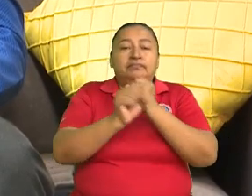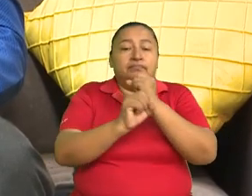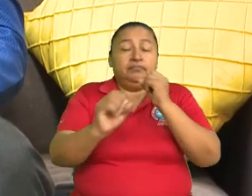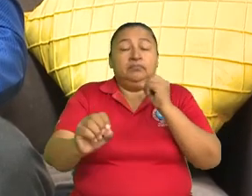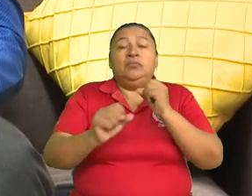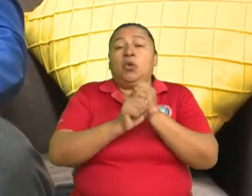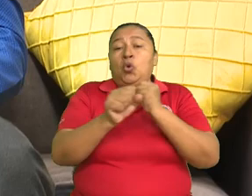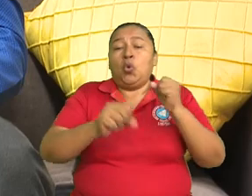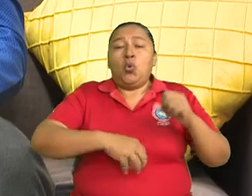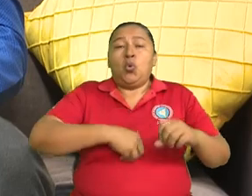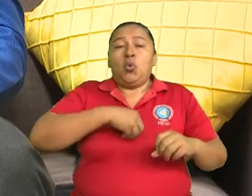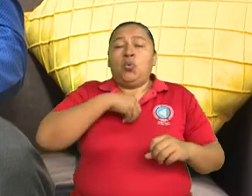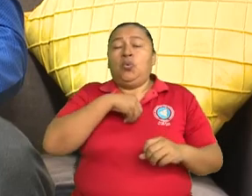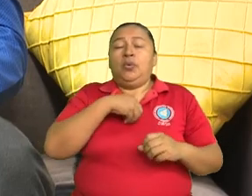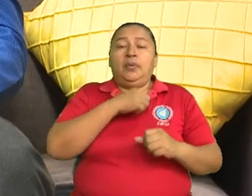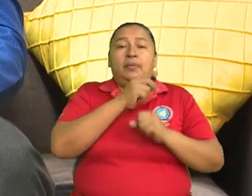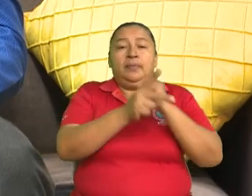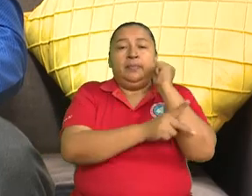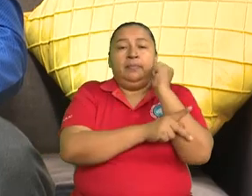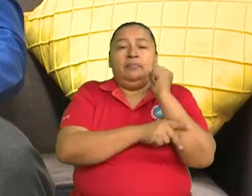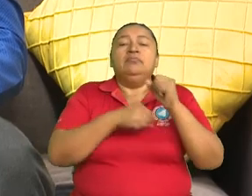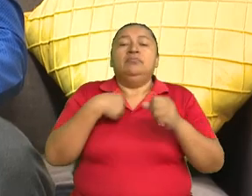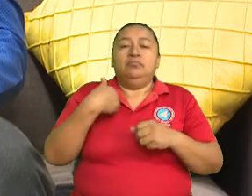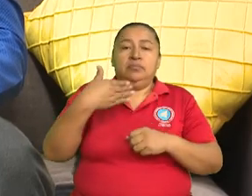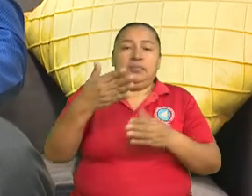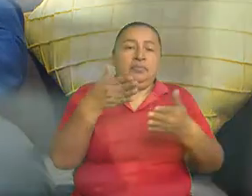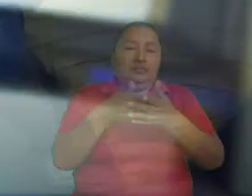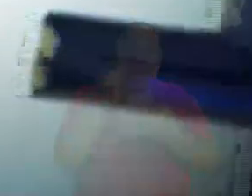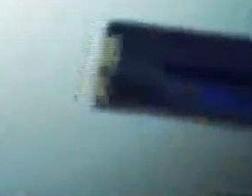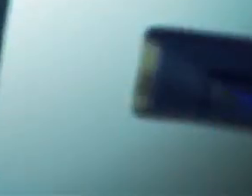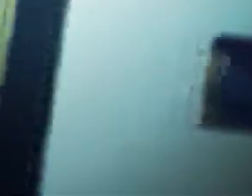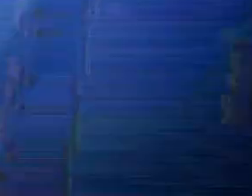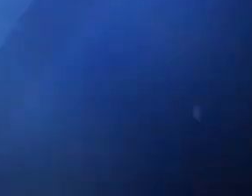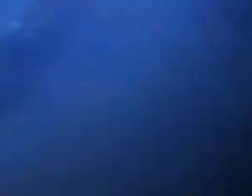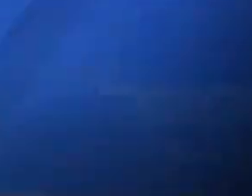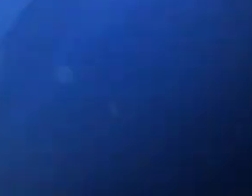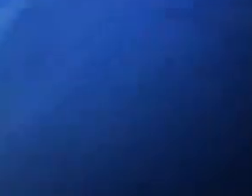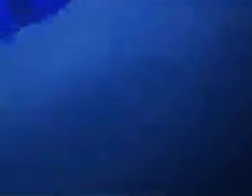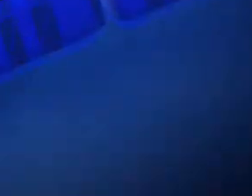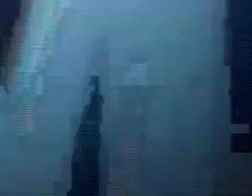Patrio, siempre más allá. Breve pausa y ya volvemos.